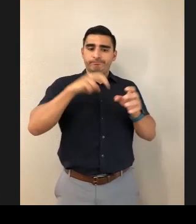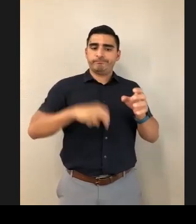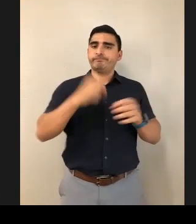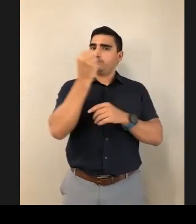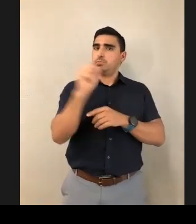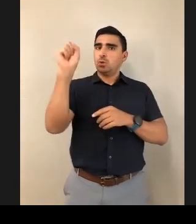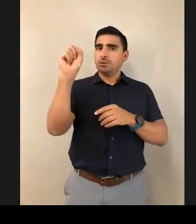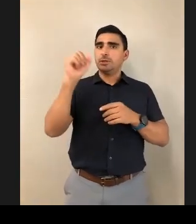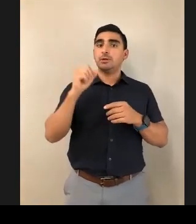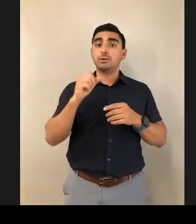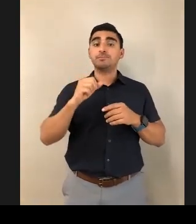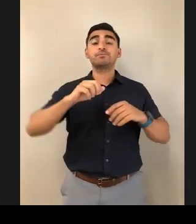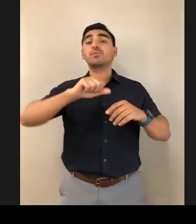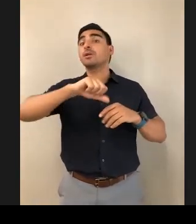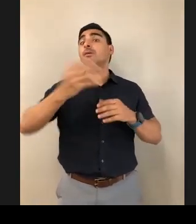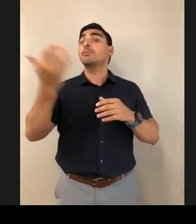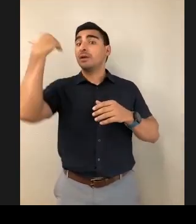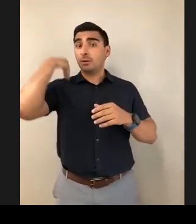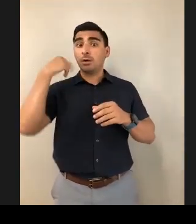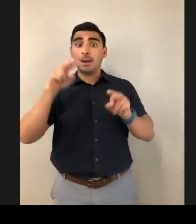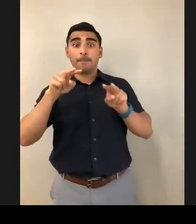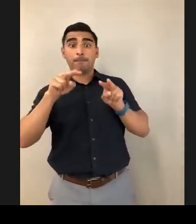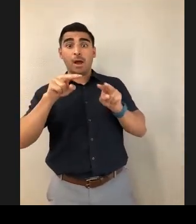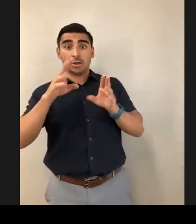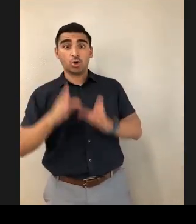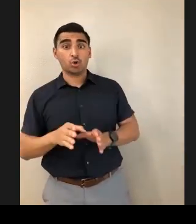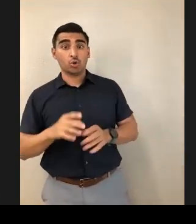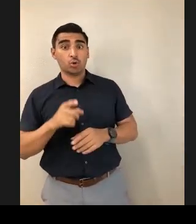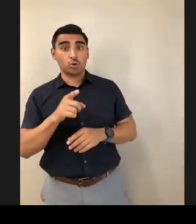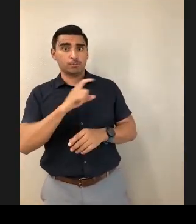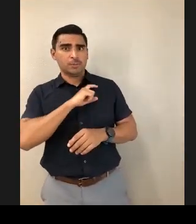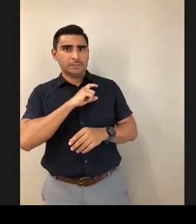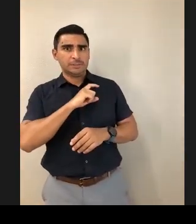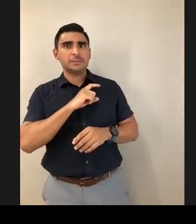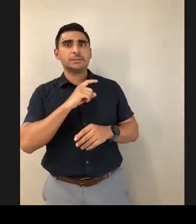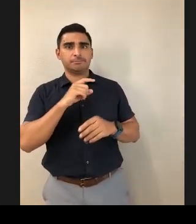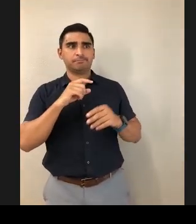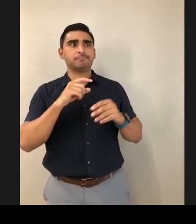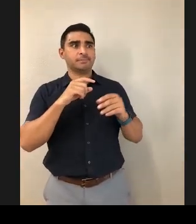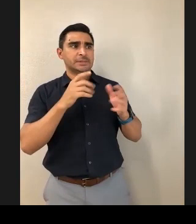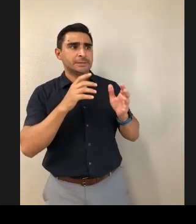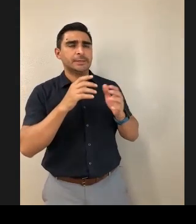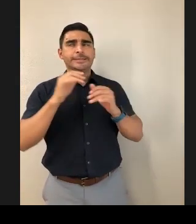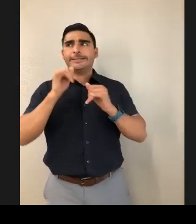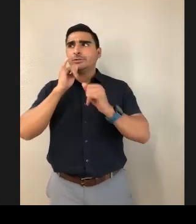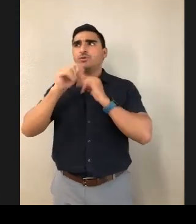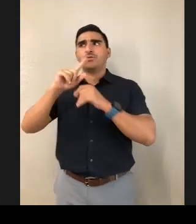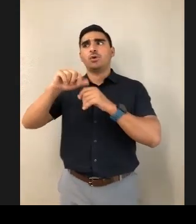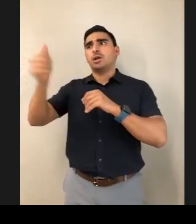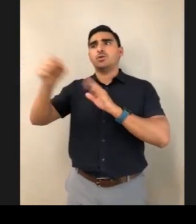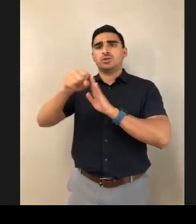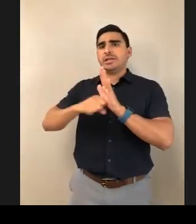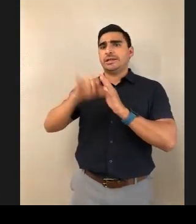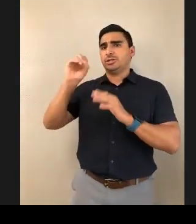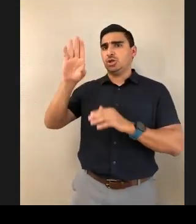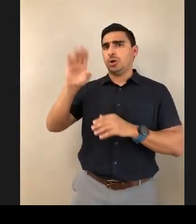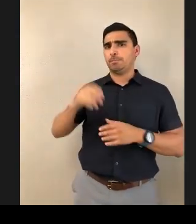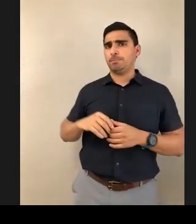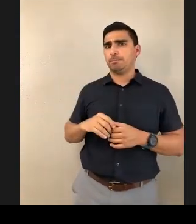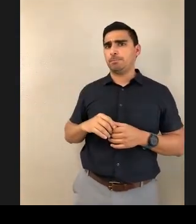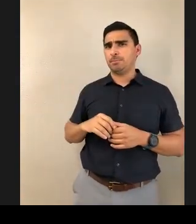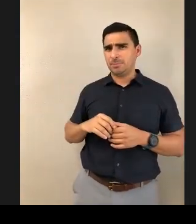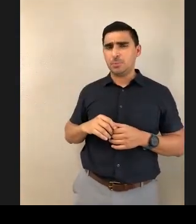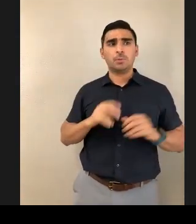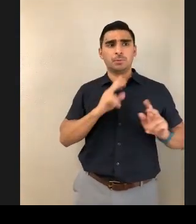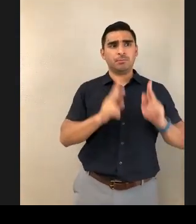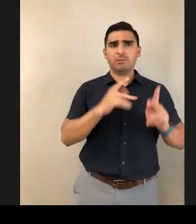renunciado. El monitor anterior que aceptó una posición fuera del